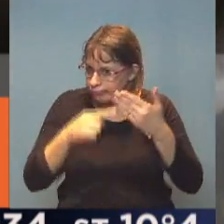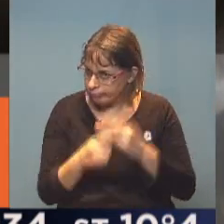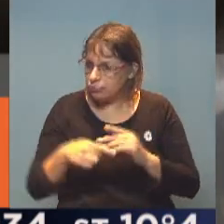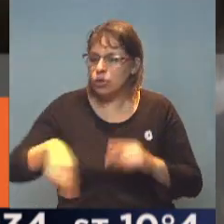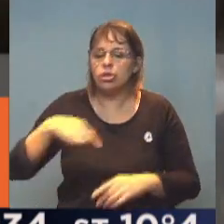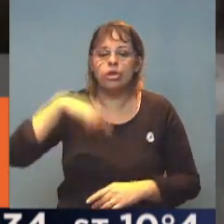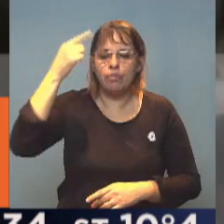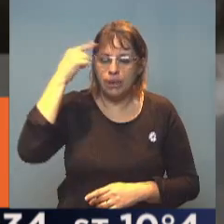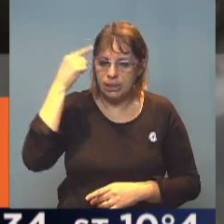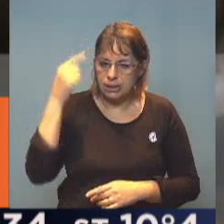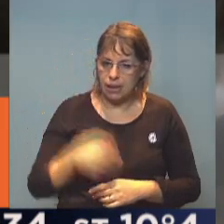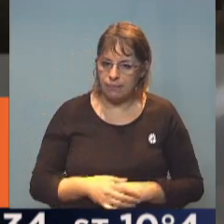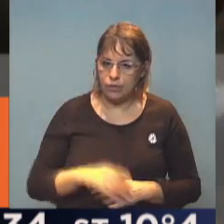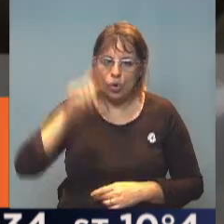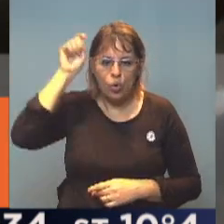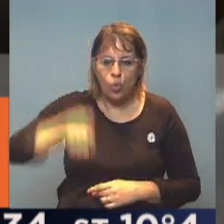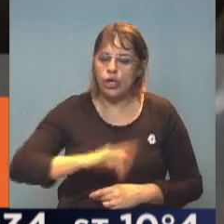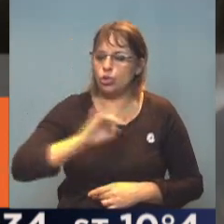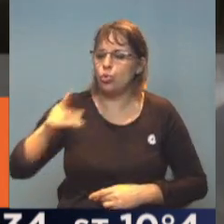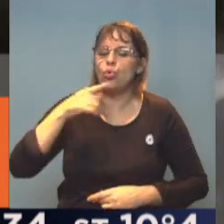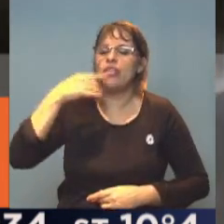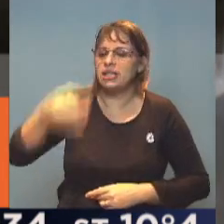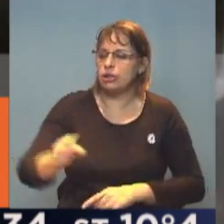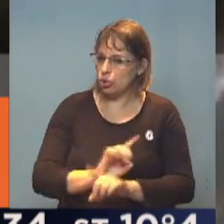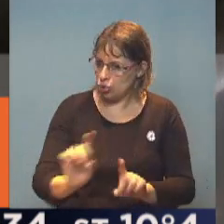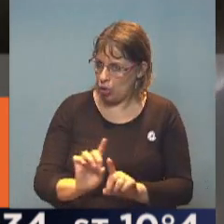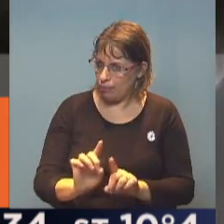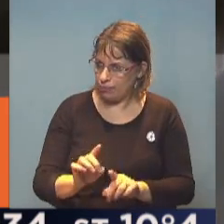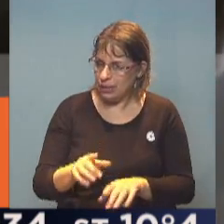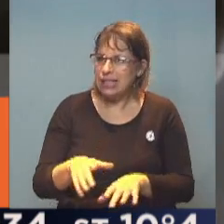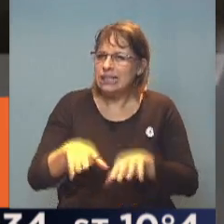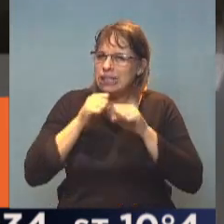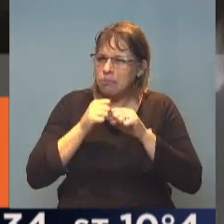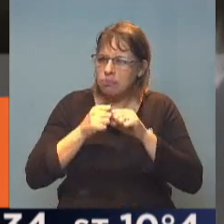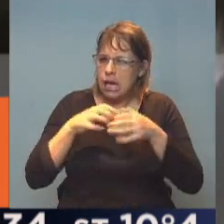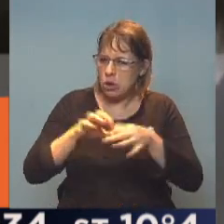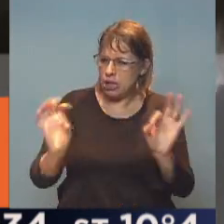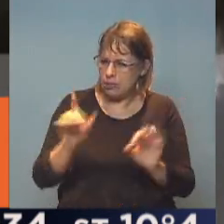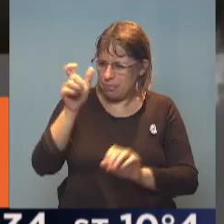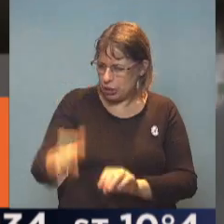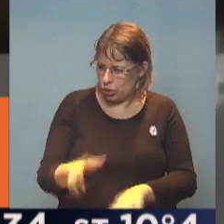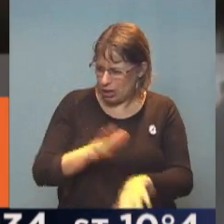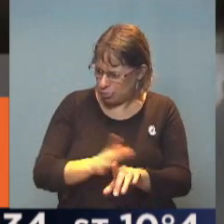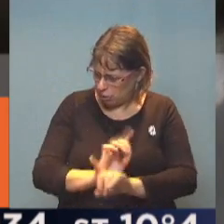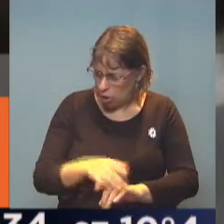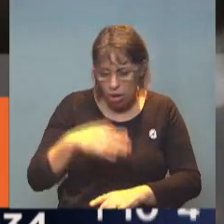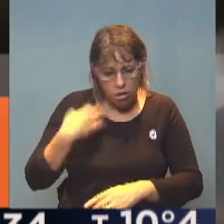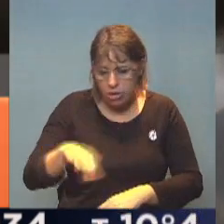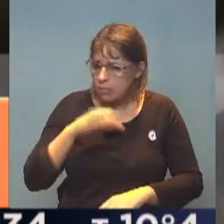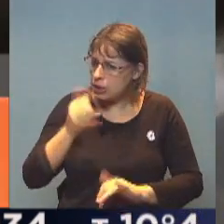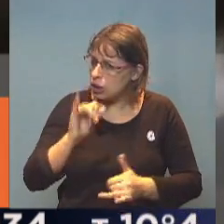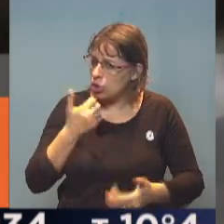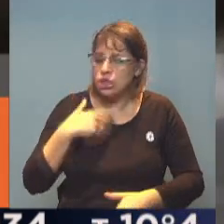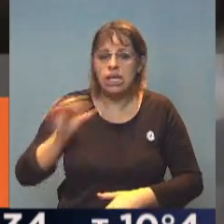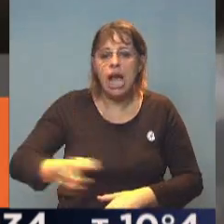que no de dejarse en manos del juez la decisión respecto del recupero anticipado de la libertad de esa persona y que debe cumplir la totalidad de la condena